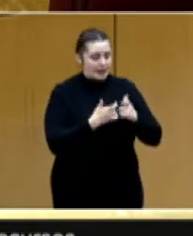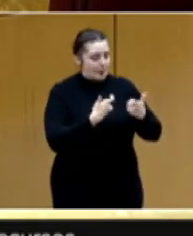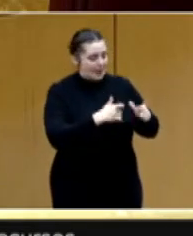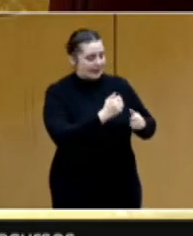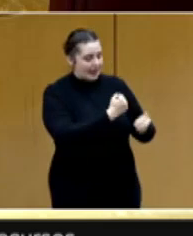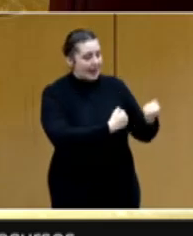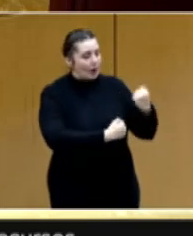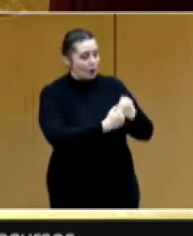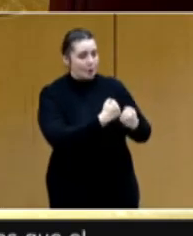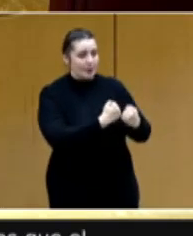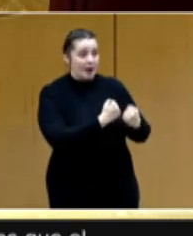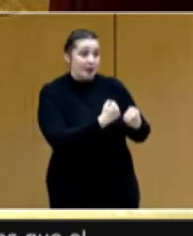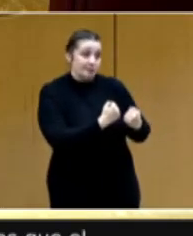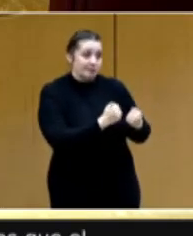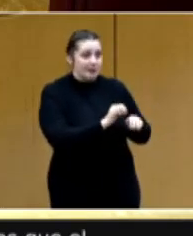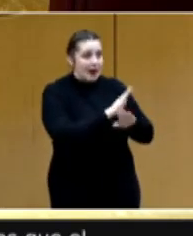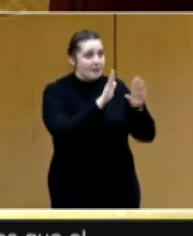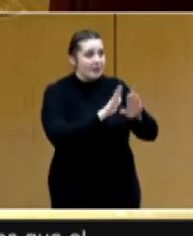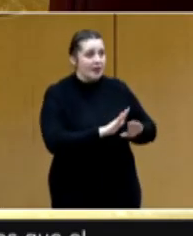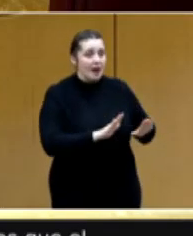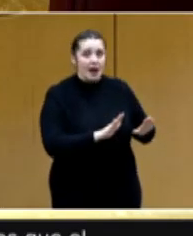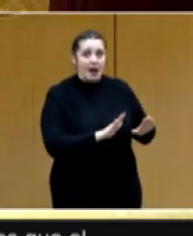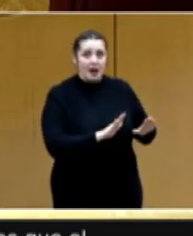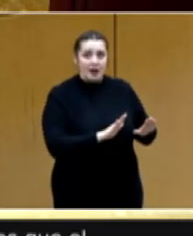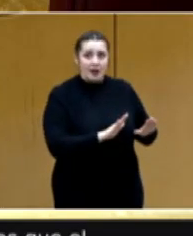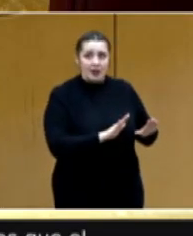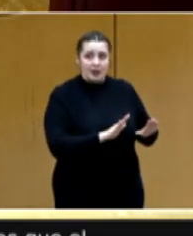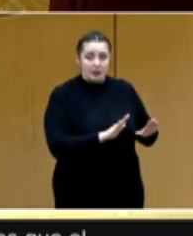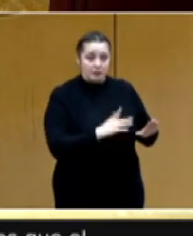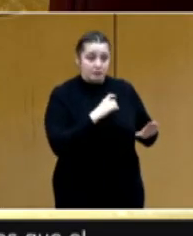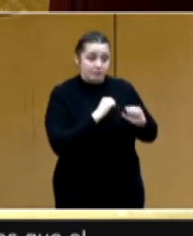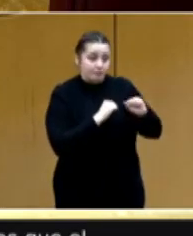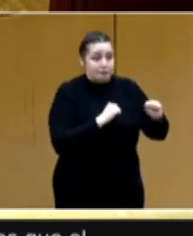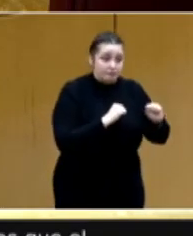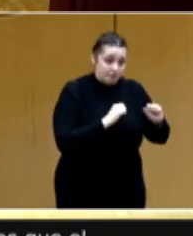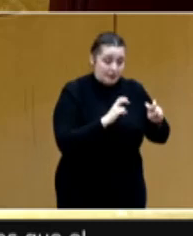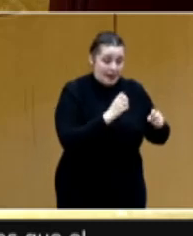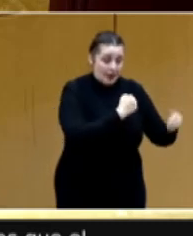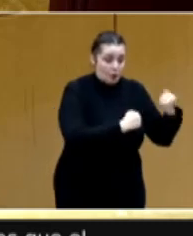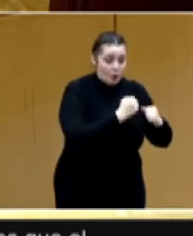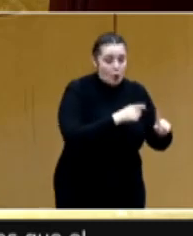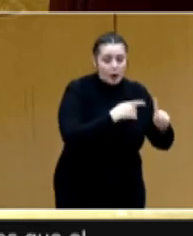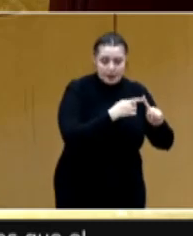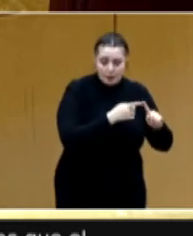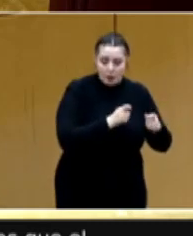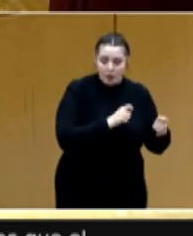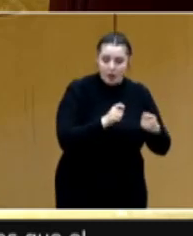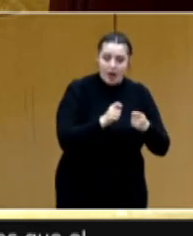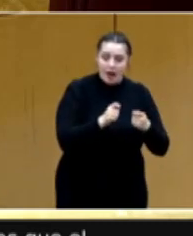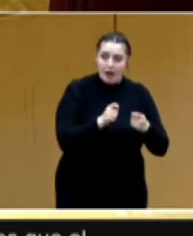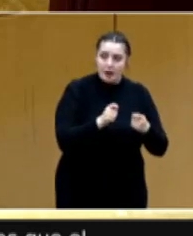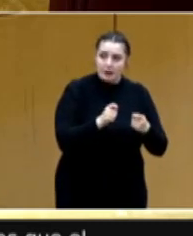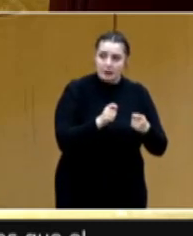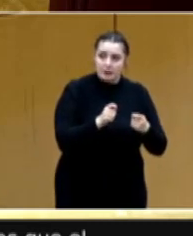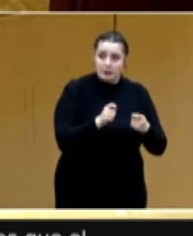al final de la cual se depende mucho para poder dar mejor o